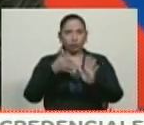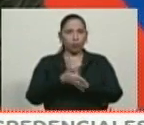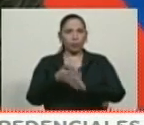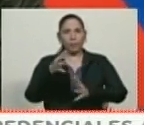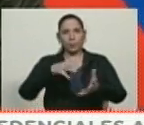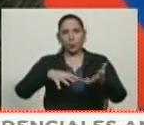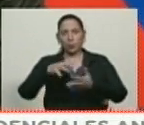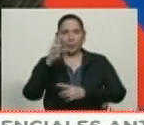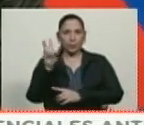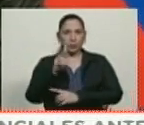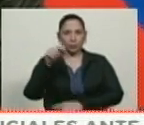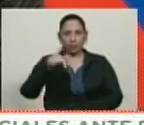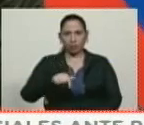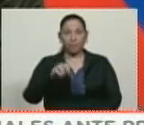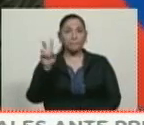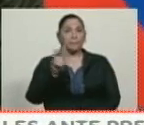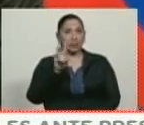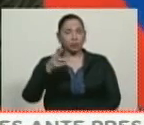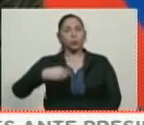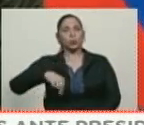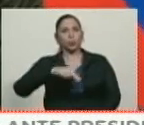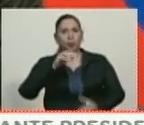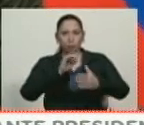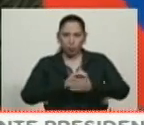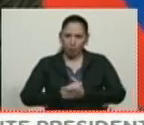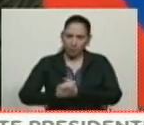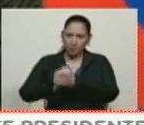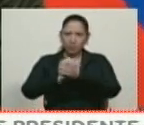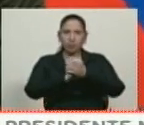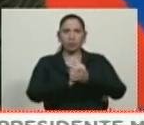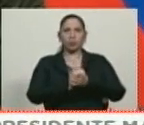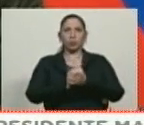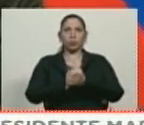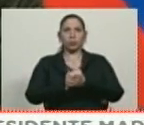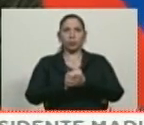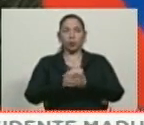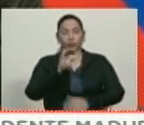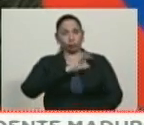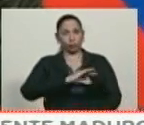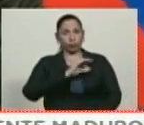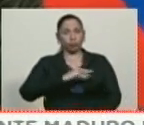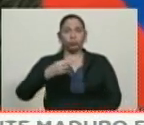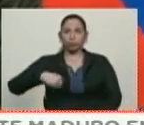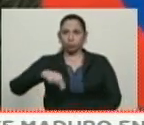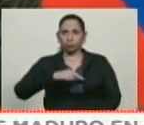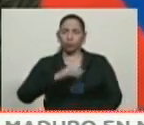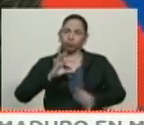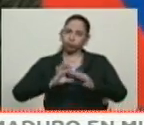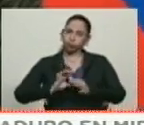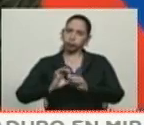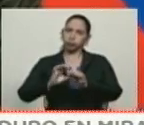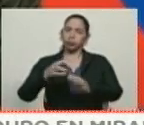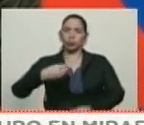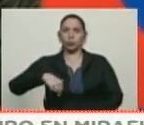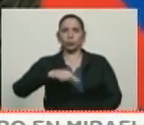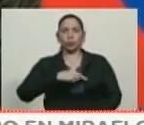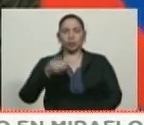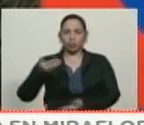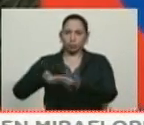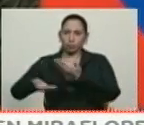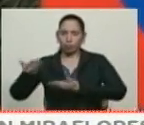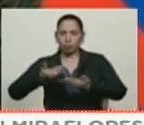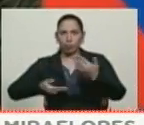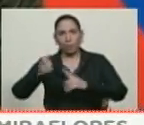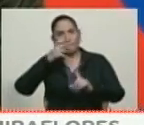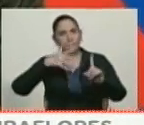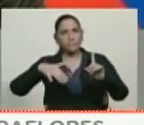de hoy. Venezuela es nuestro antiguo y fiable socio y nosotros hemos confirmado nuestra solidaridad con el